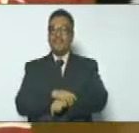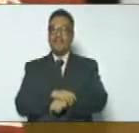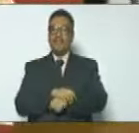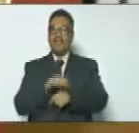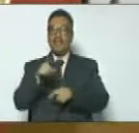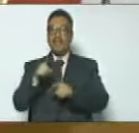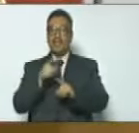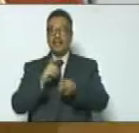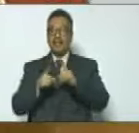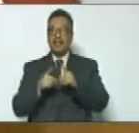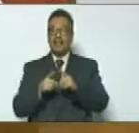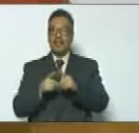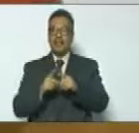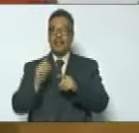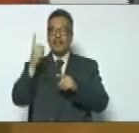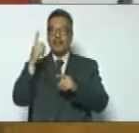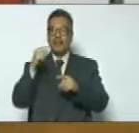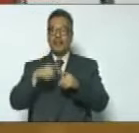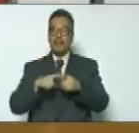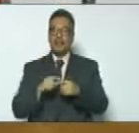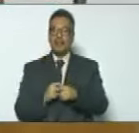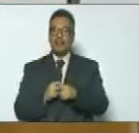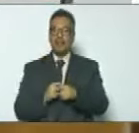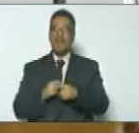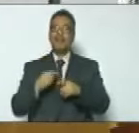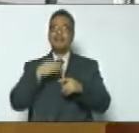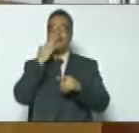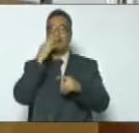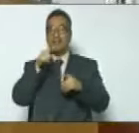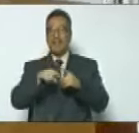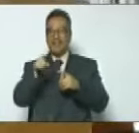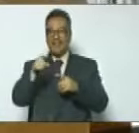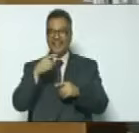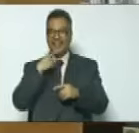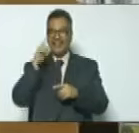Una vez eché una carrera desde primera. Yo dije, señor, oxígeno para este señor.